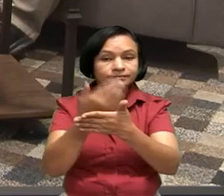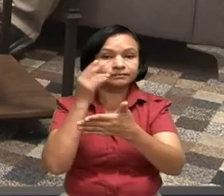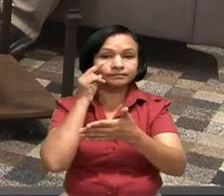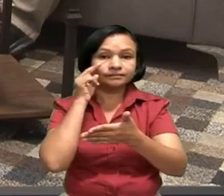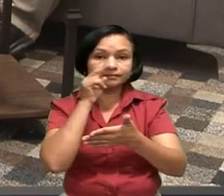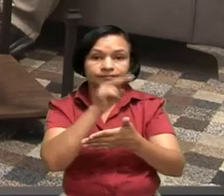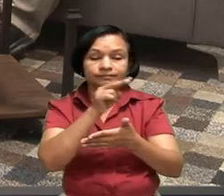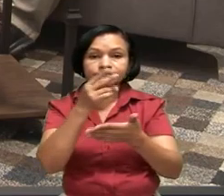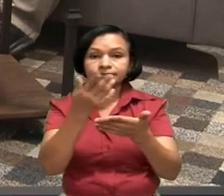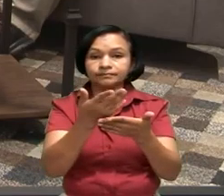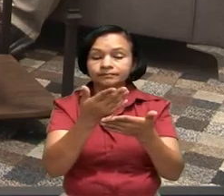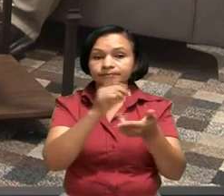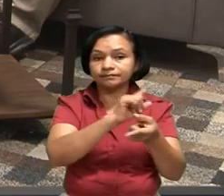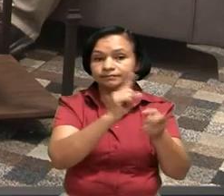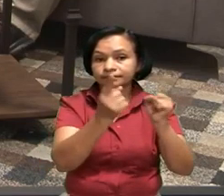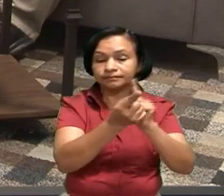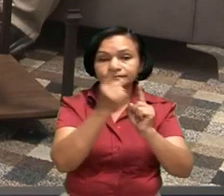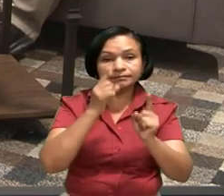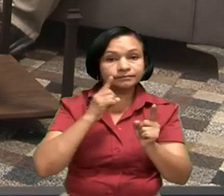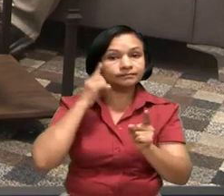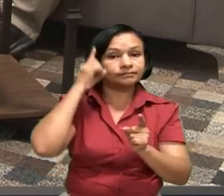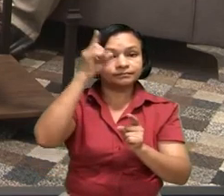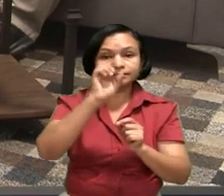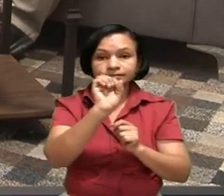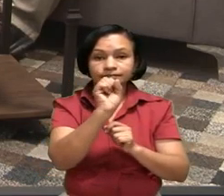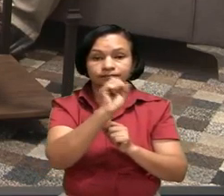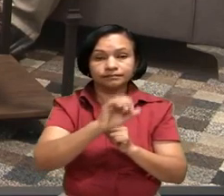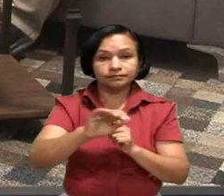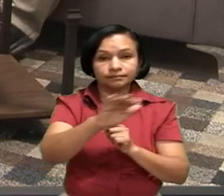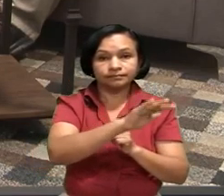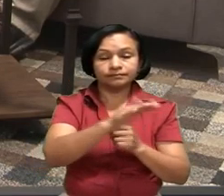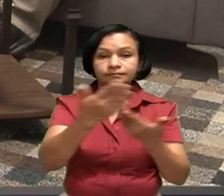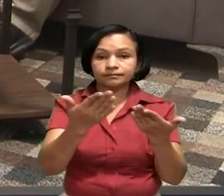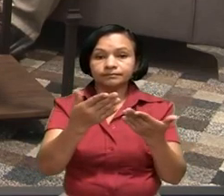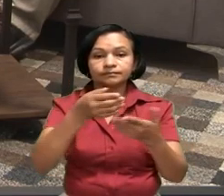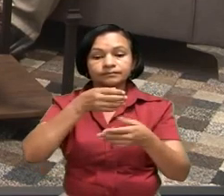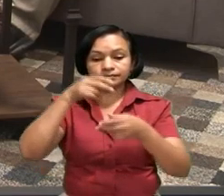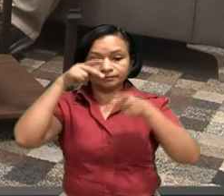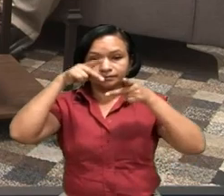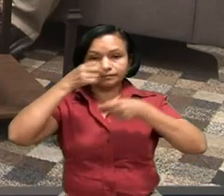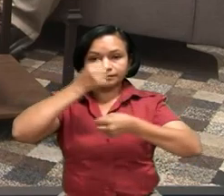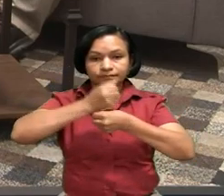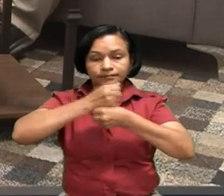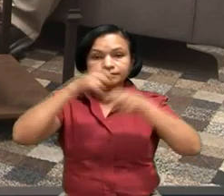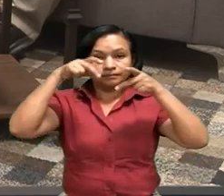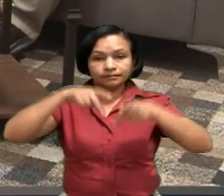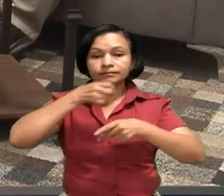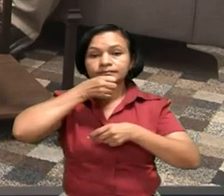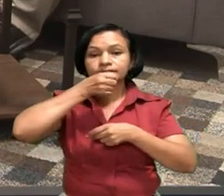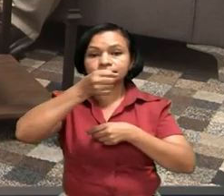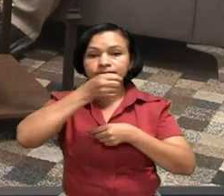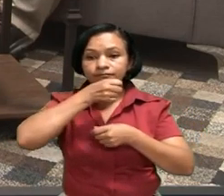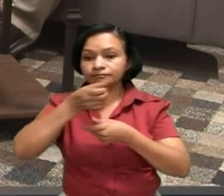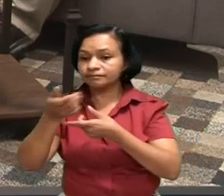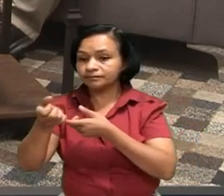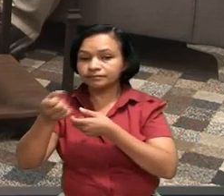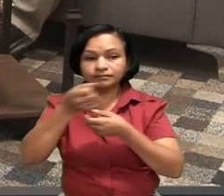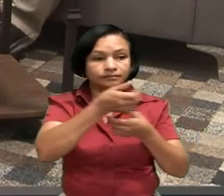una revolución que es la transformación social y el ejercicio periodístico ahí de ambos bandos de repente